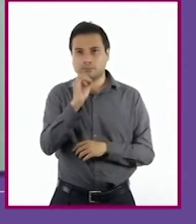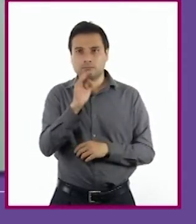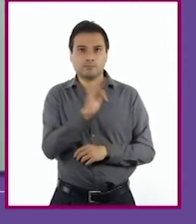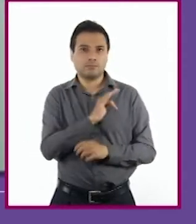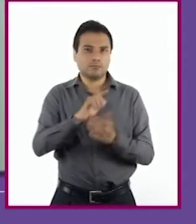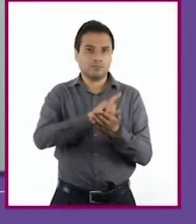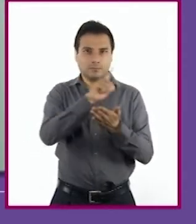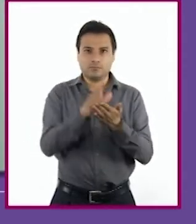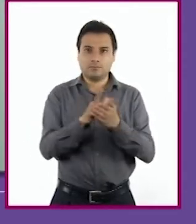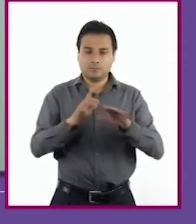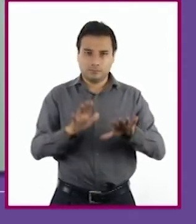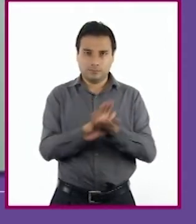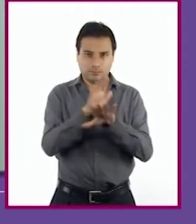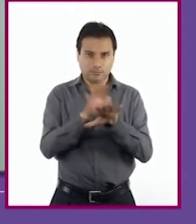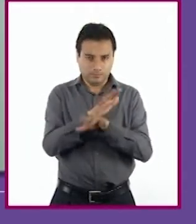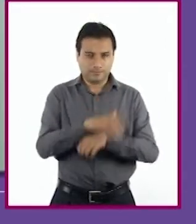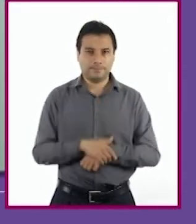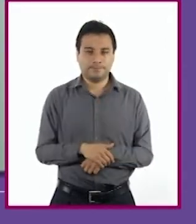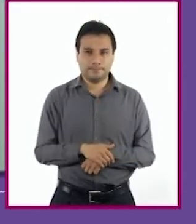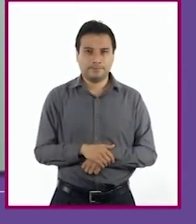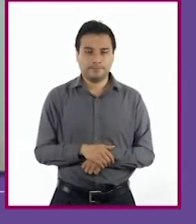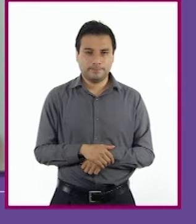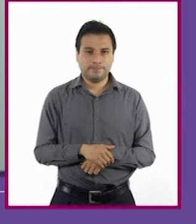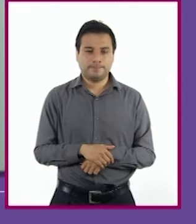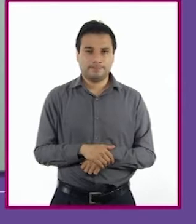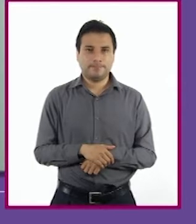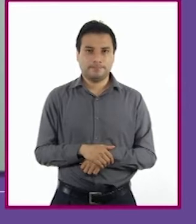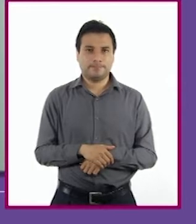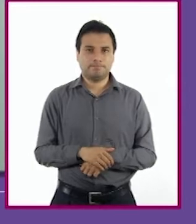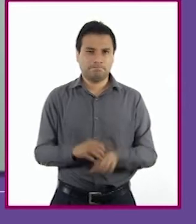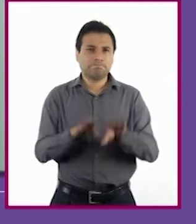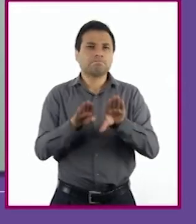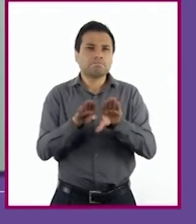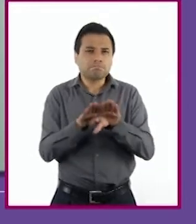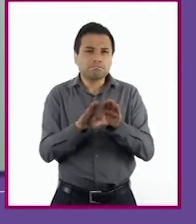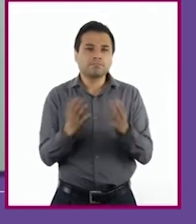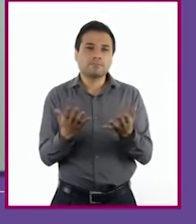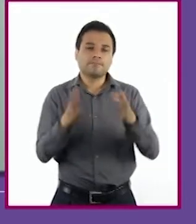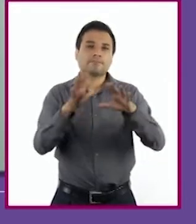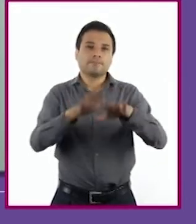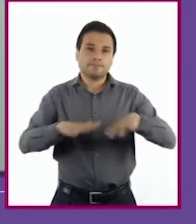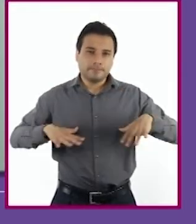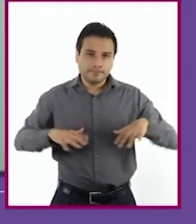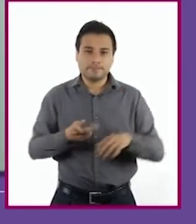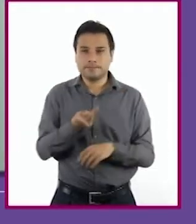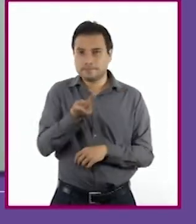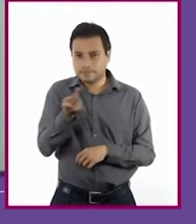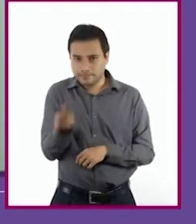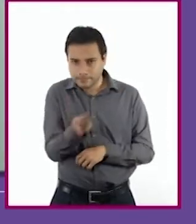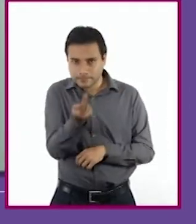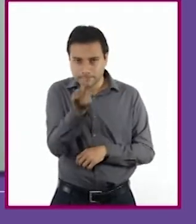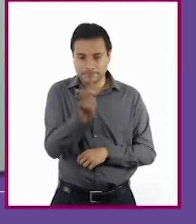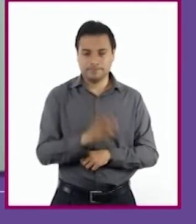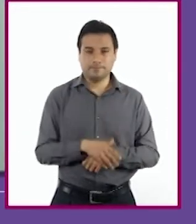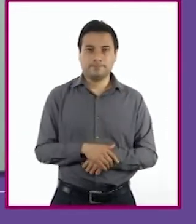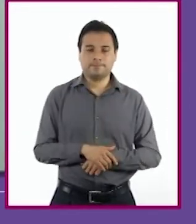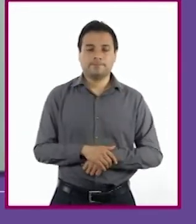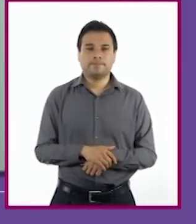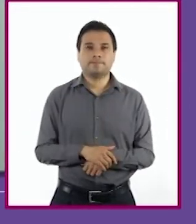las normas. Estas pueden ser mediante asambleas, referéndum o consultas